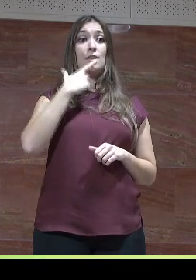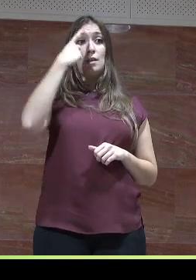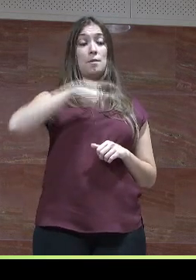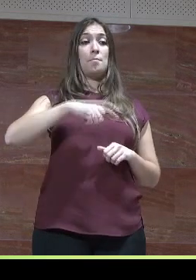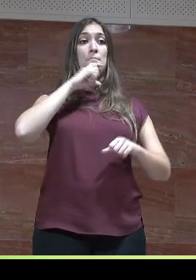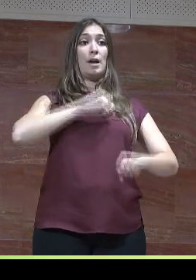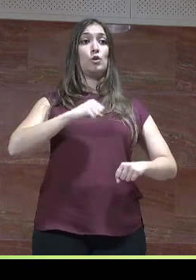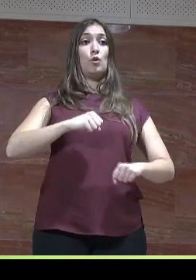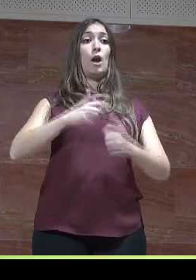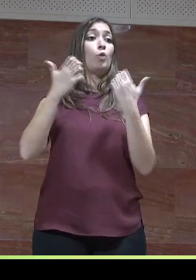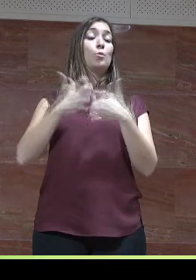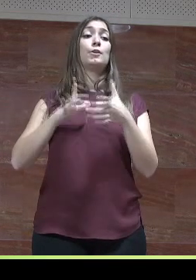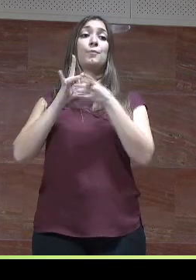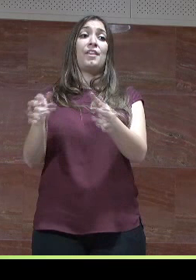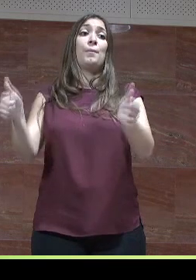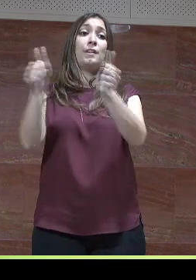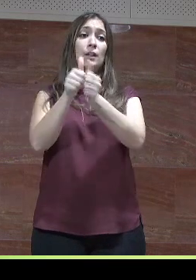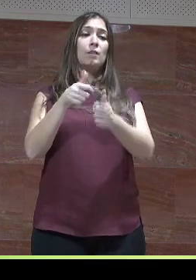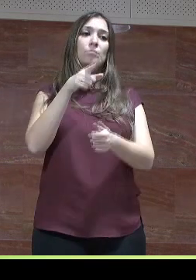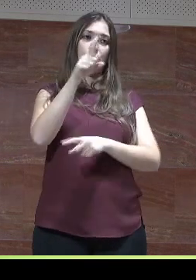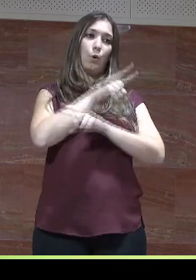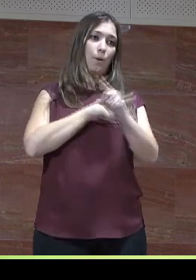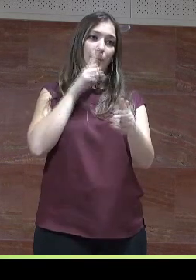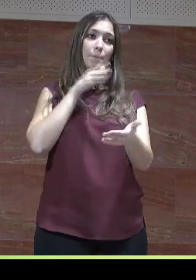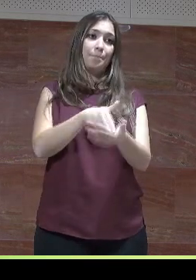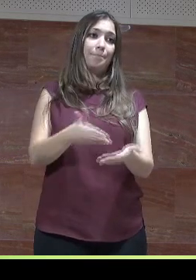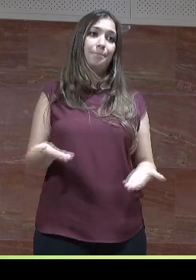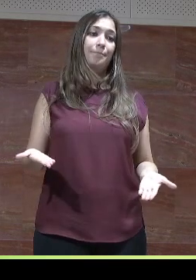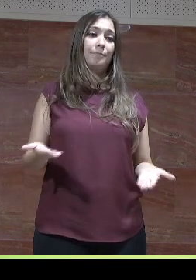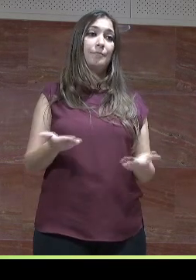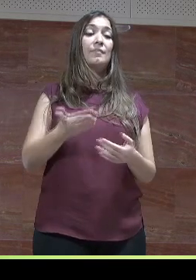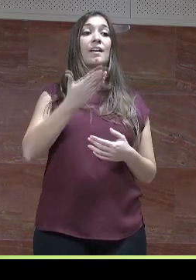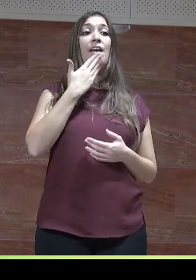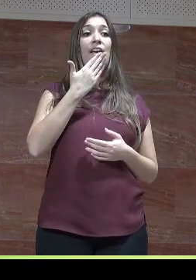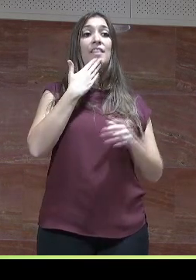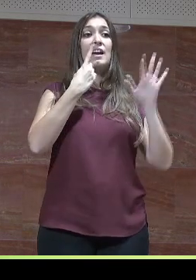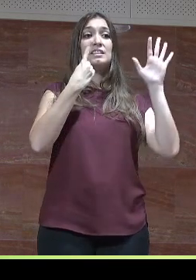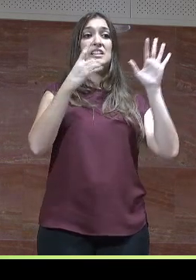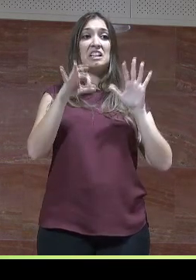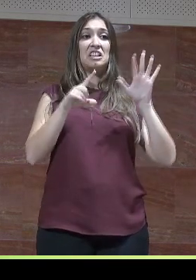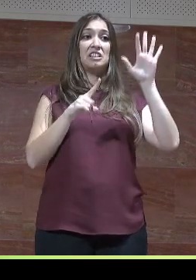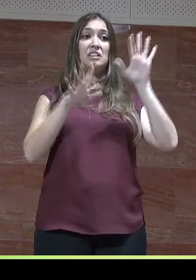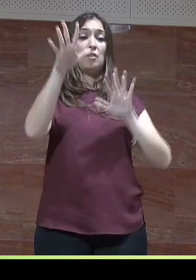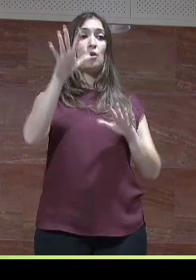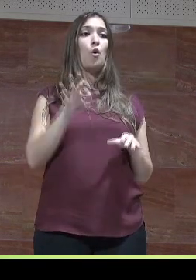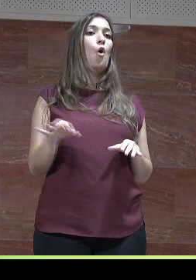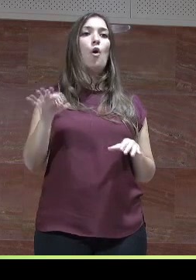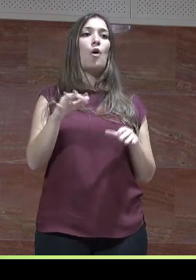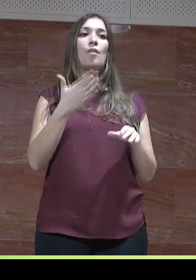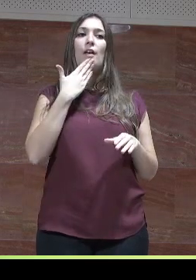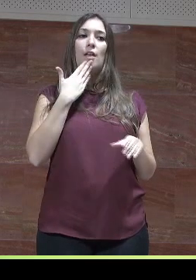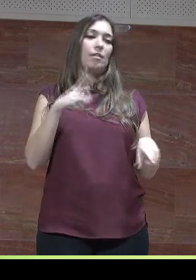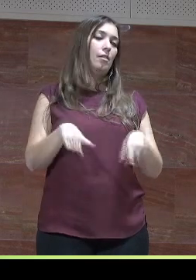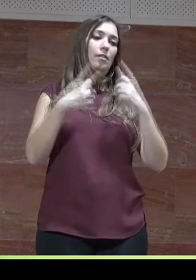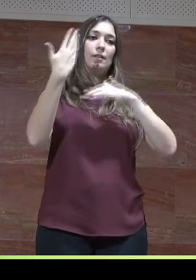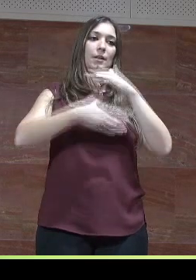con dependientes es una gran barrera, porque desde los 60 o los 65, o le pongamos donde le pongamos la